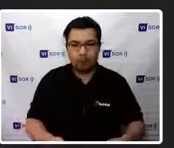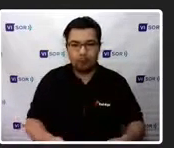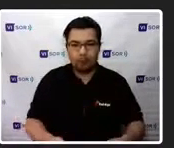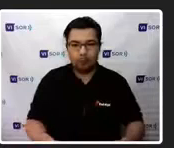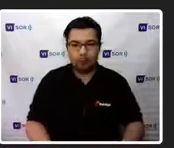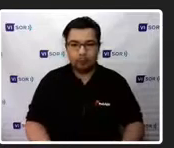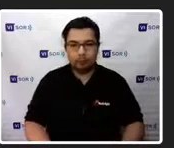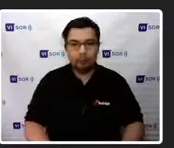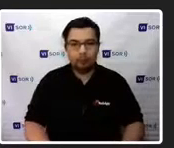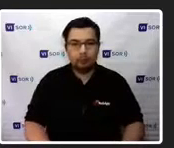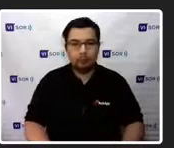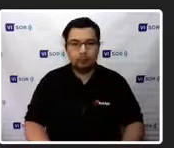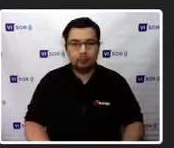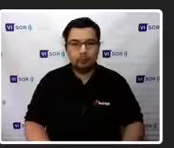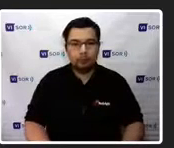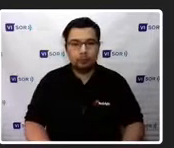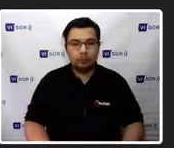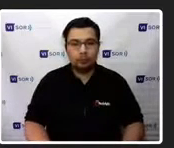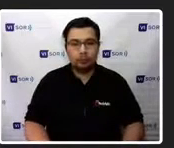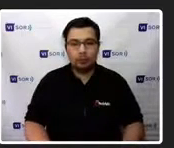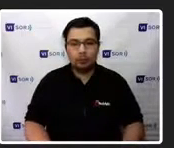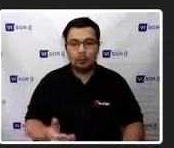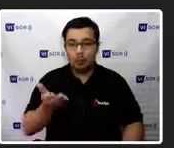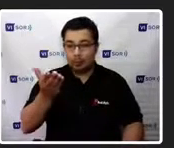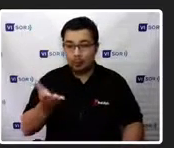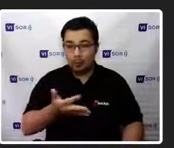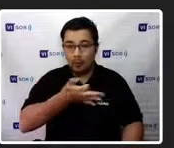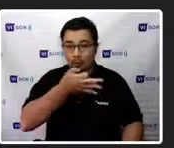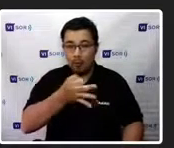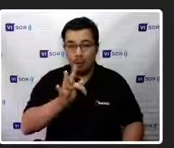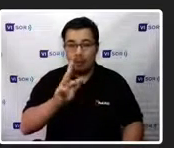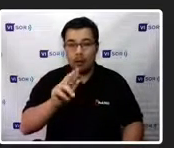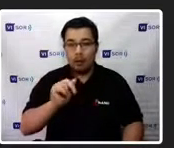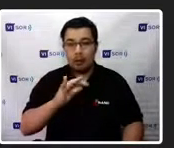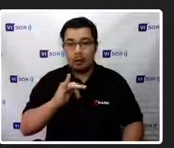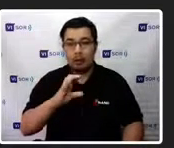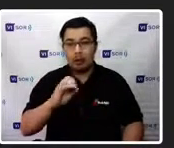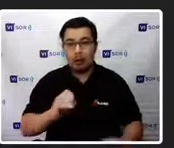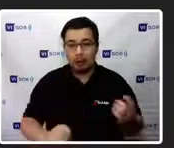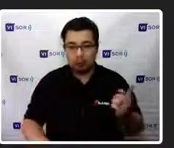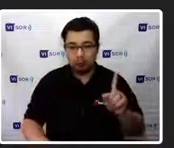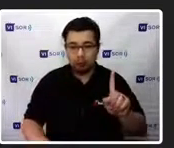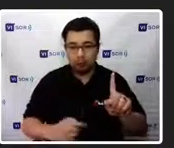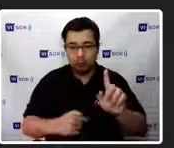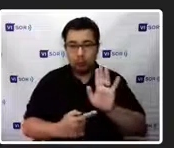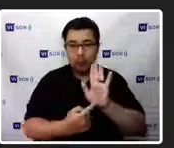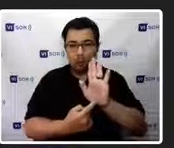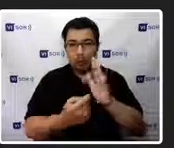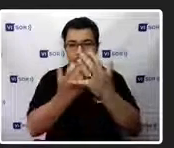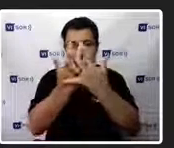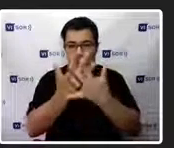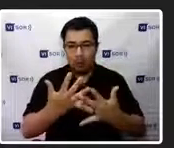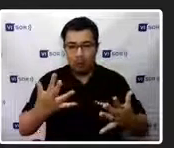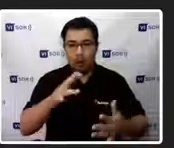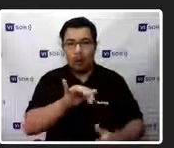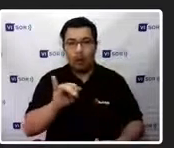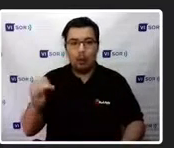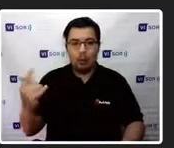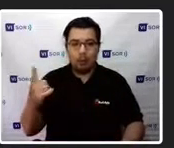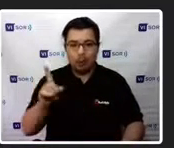ahora la malla y luego tenemos a un invitado especial que es uno de nuestros titulados,